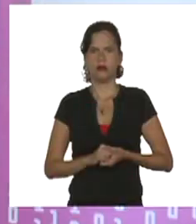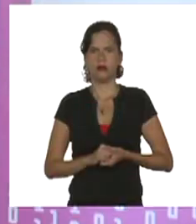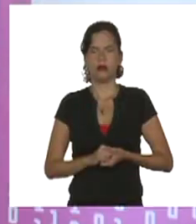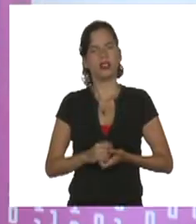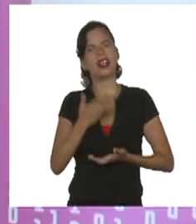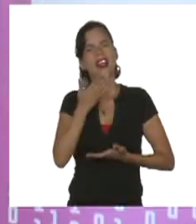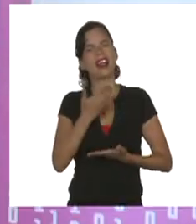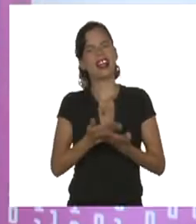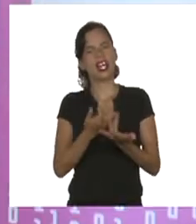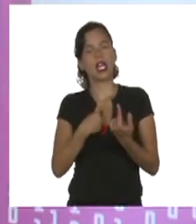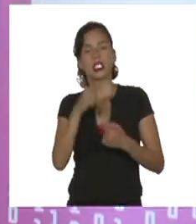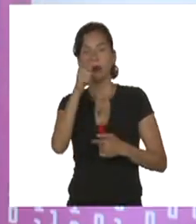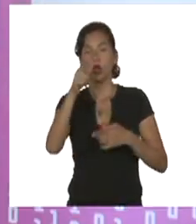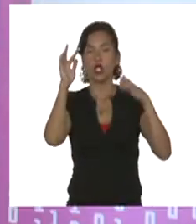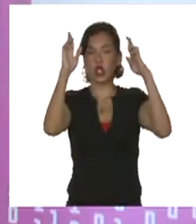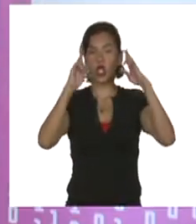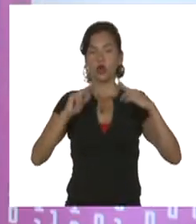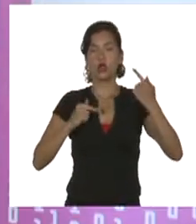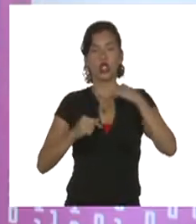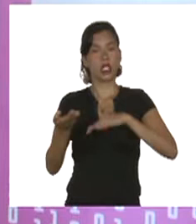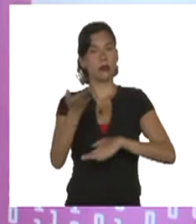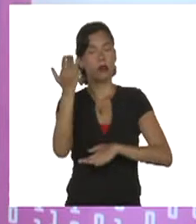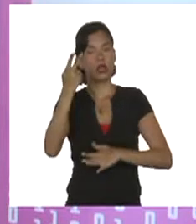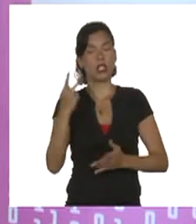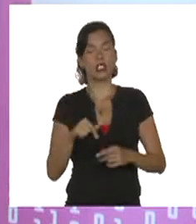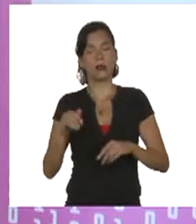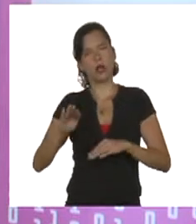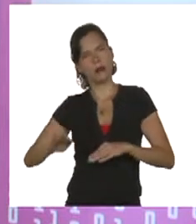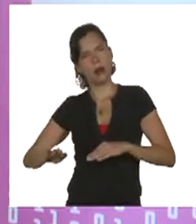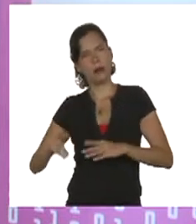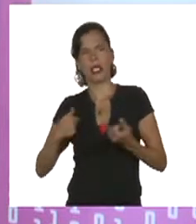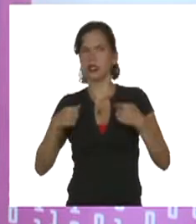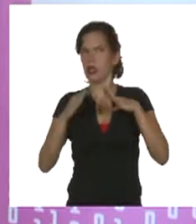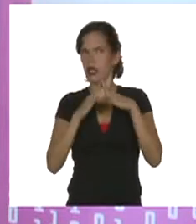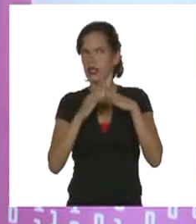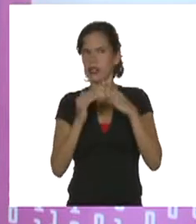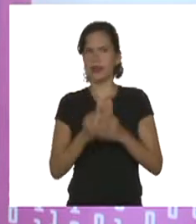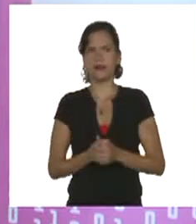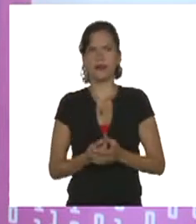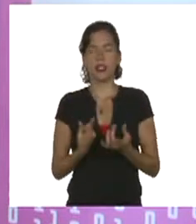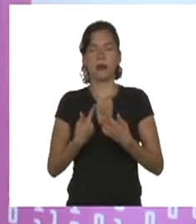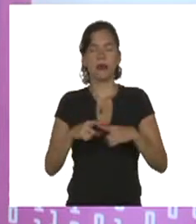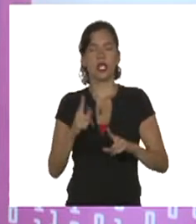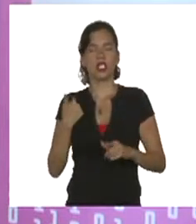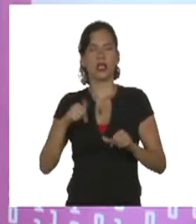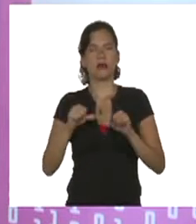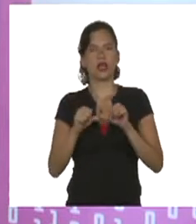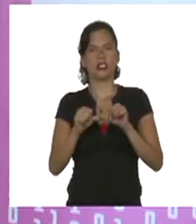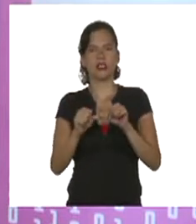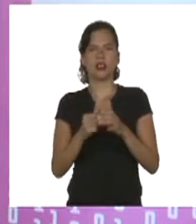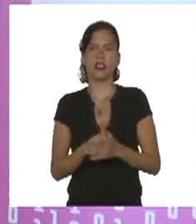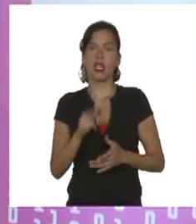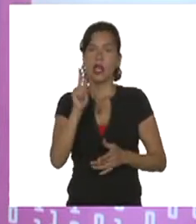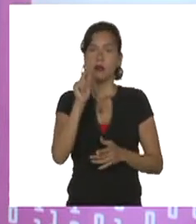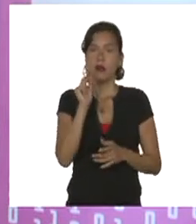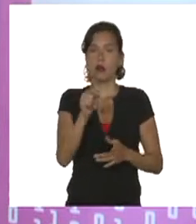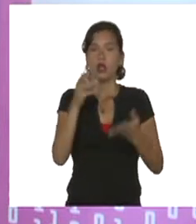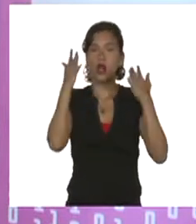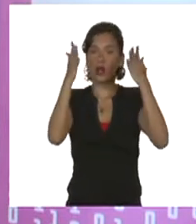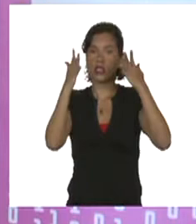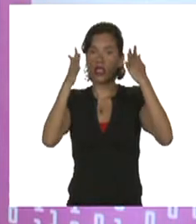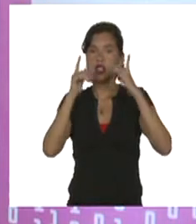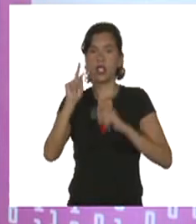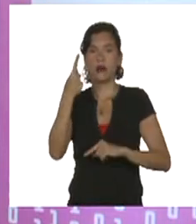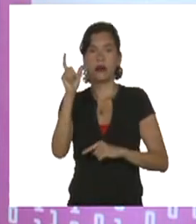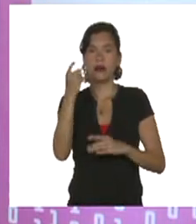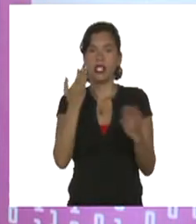Muchas gracias por esos recursos tan importantes para los más pequeñitos de la casa. Pero debemos continuar. Y ahora es el turno de las orientaciones de la